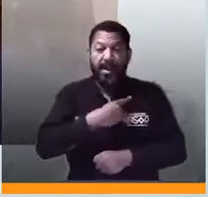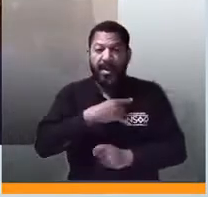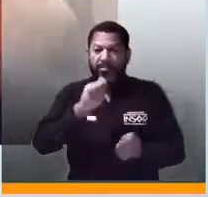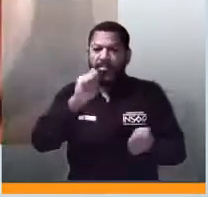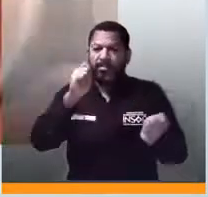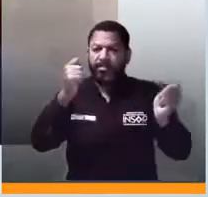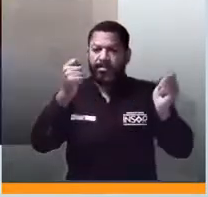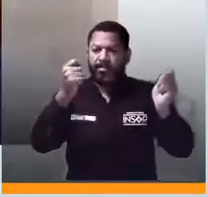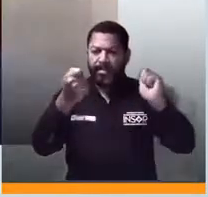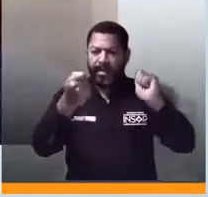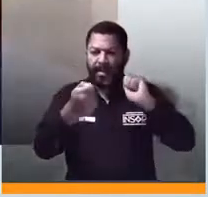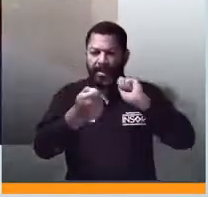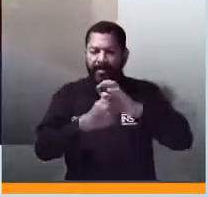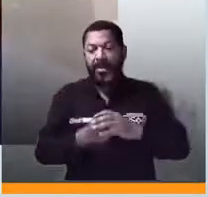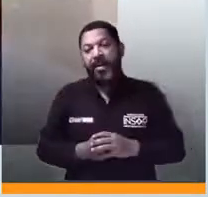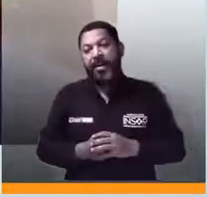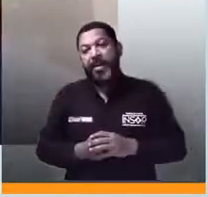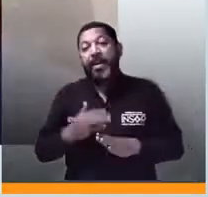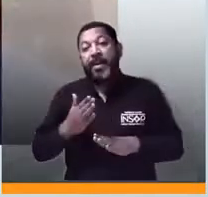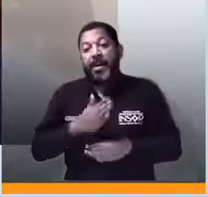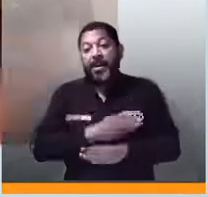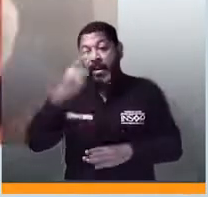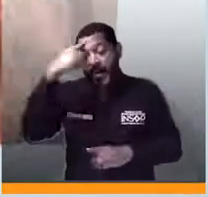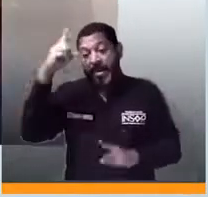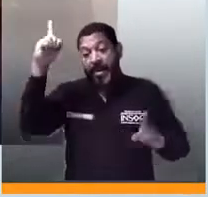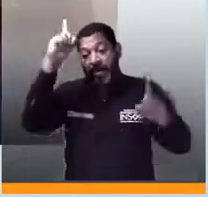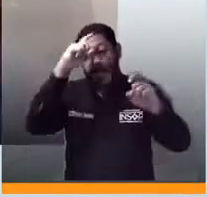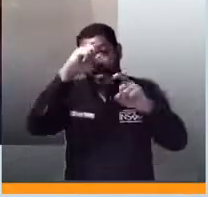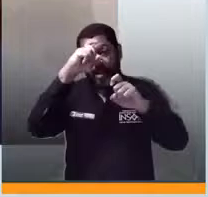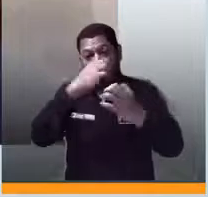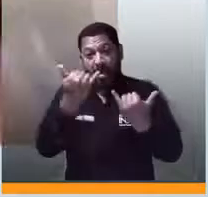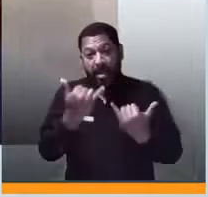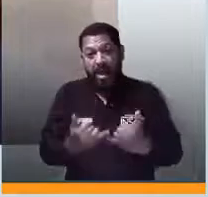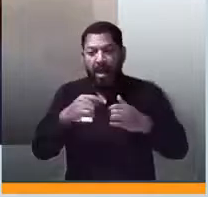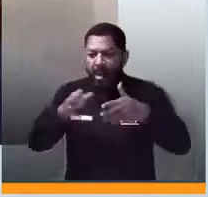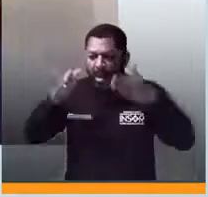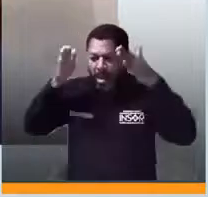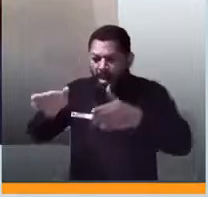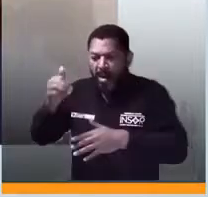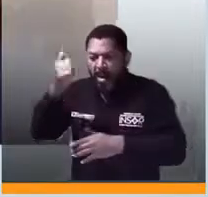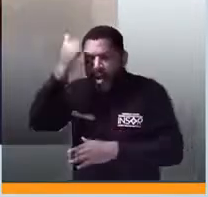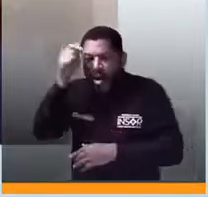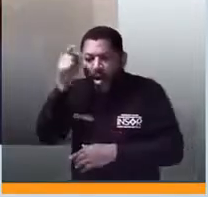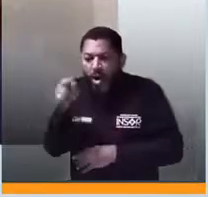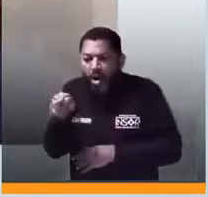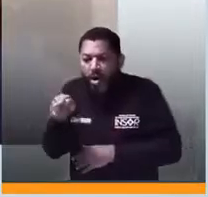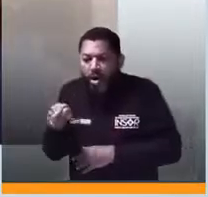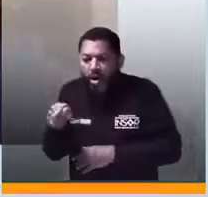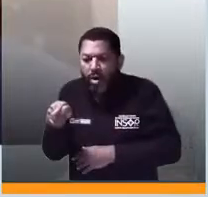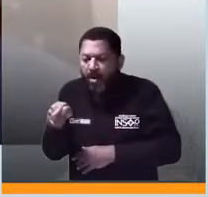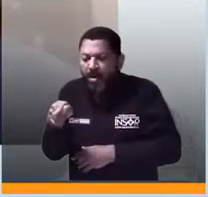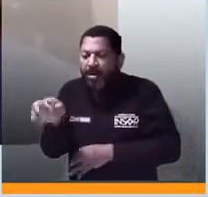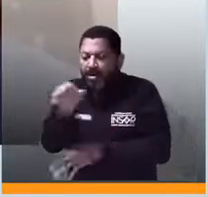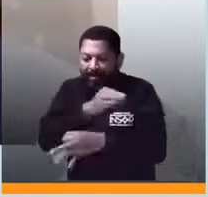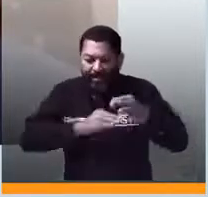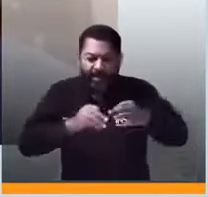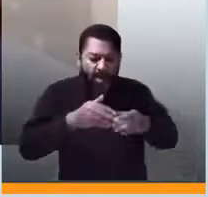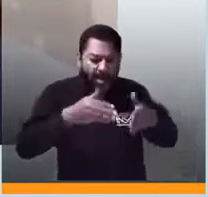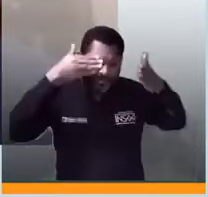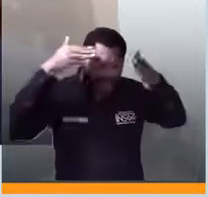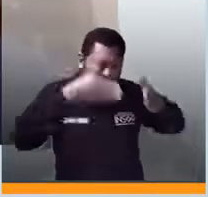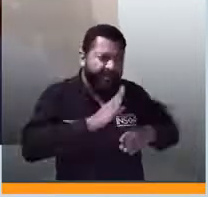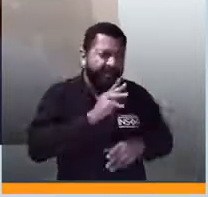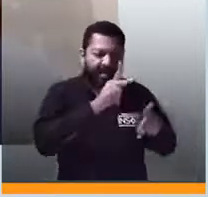Porque si antes estábamos pensando en la enseñanza y el foco en el profesor, pues ahora el foco, que es el estudiante, hay